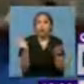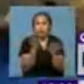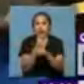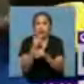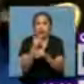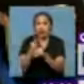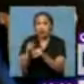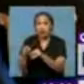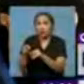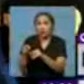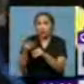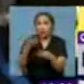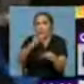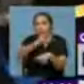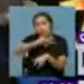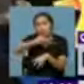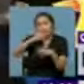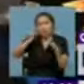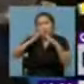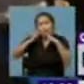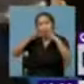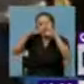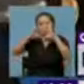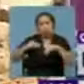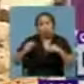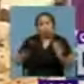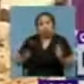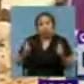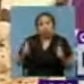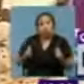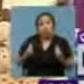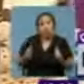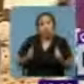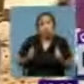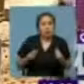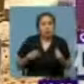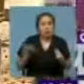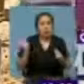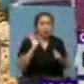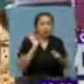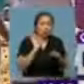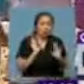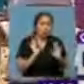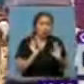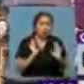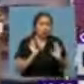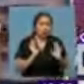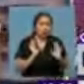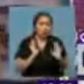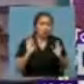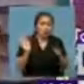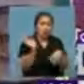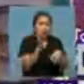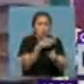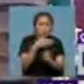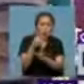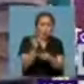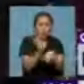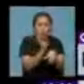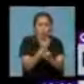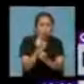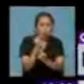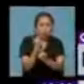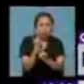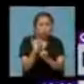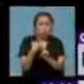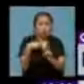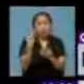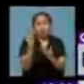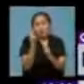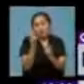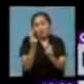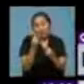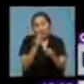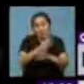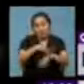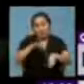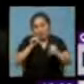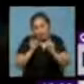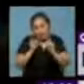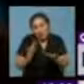no requiere orden médica. Juntos podemos cuidar la salud de todos. Más información en